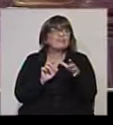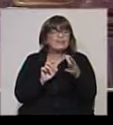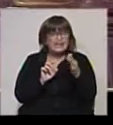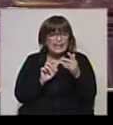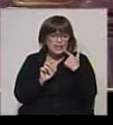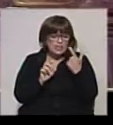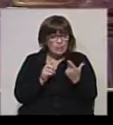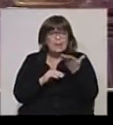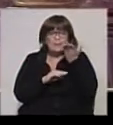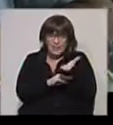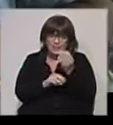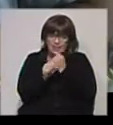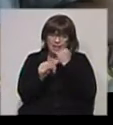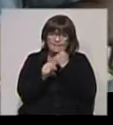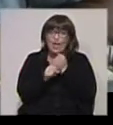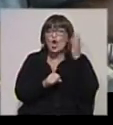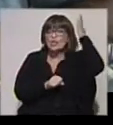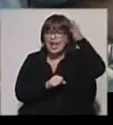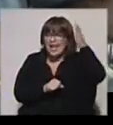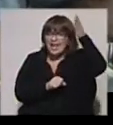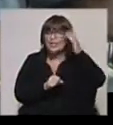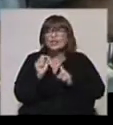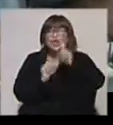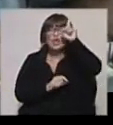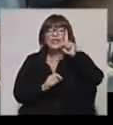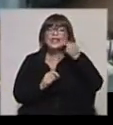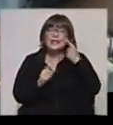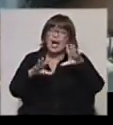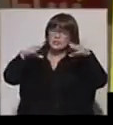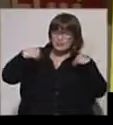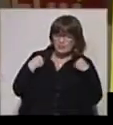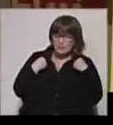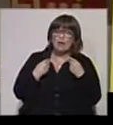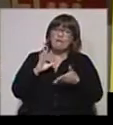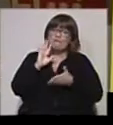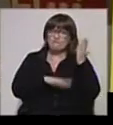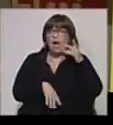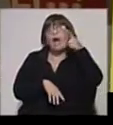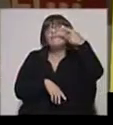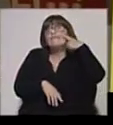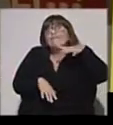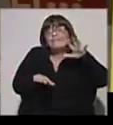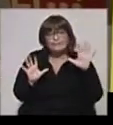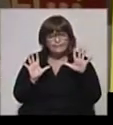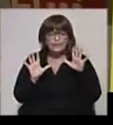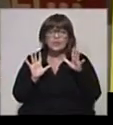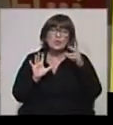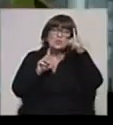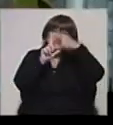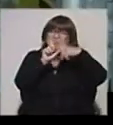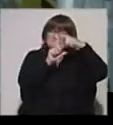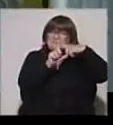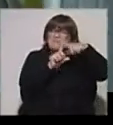Recibí unas solicitudes de trabajo de Navarra y me las aceptaron y fui a probar. Y fui a probar unos meses y